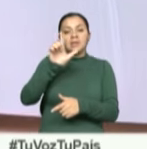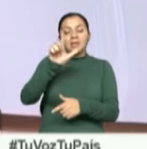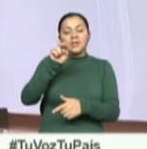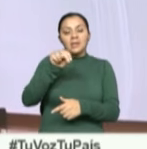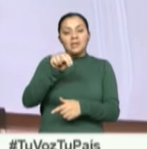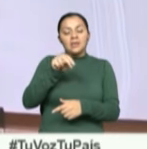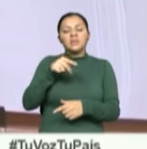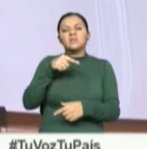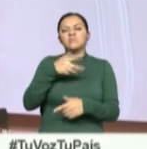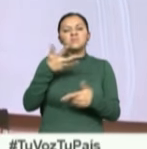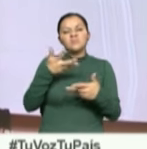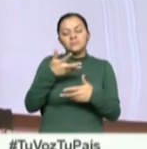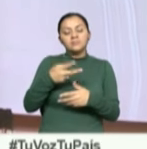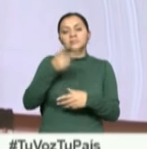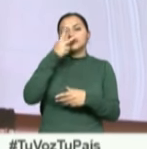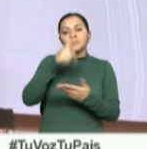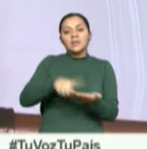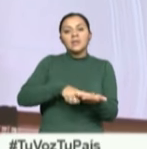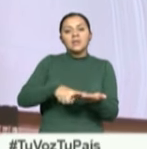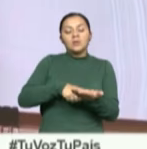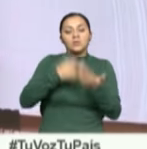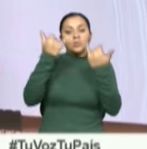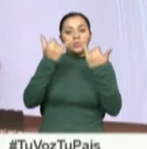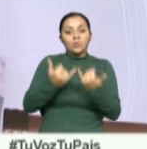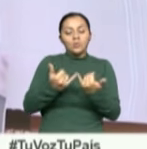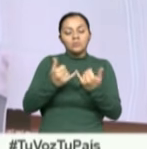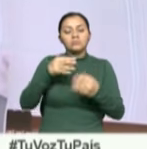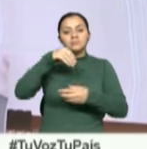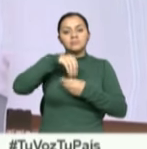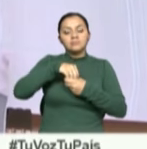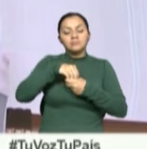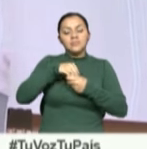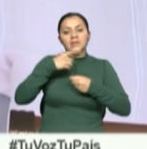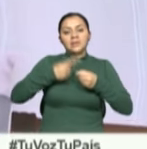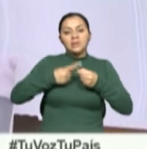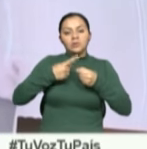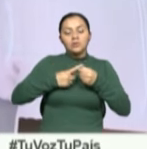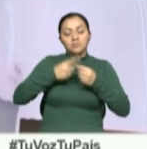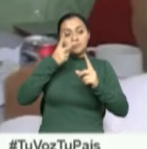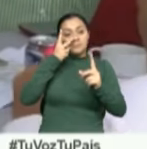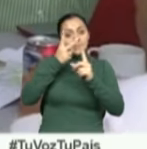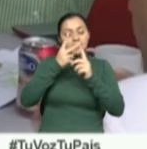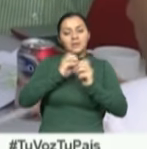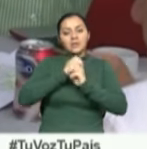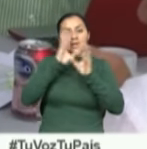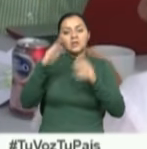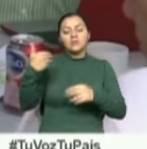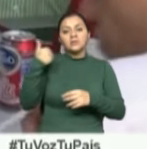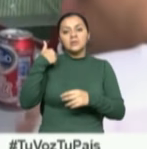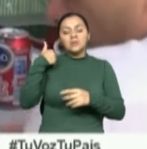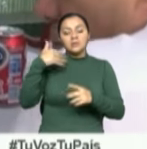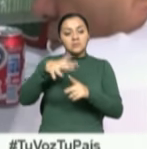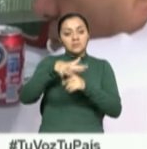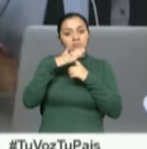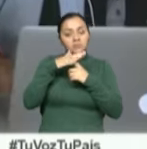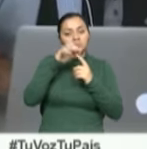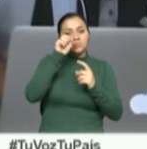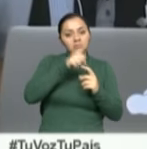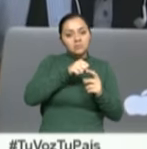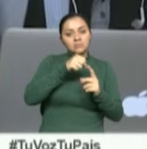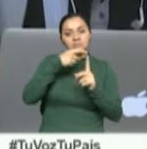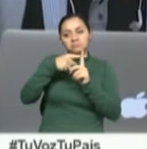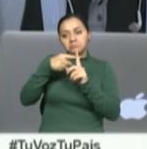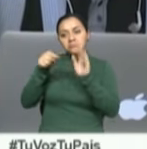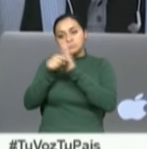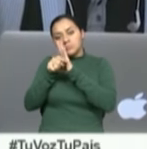Nacional, ELN, se reúnen hoy en un sitio reservado de Quito a fin de determinar si existen las condiciones para iniciar